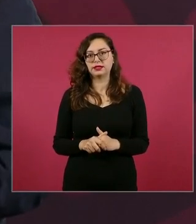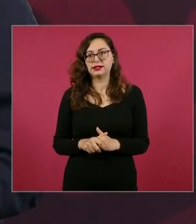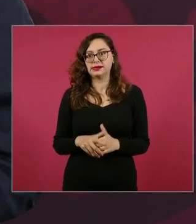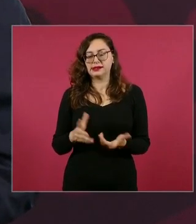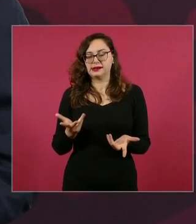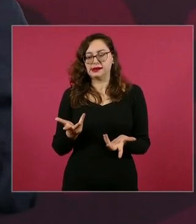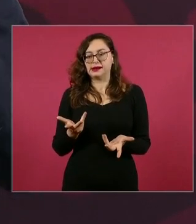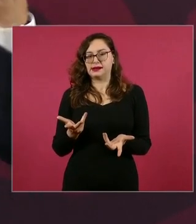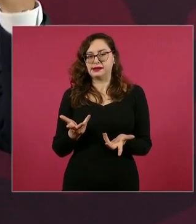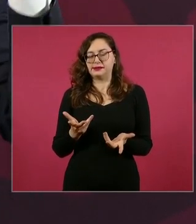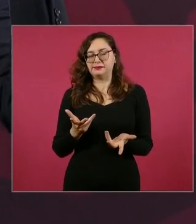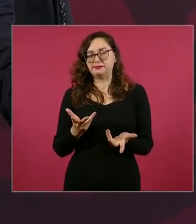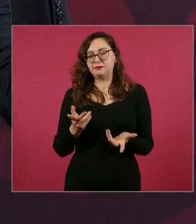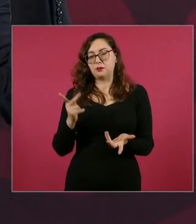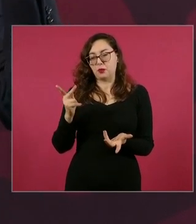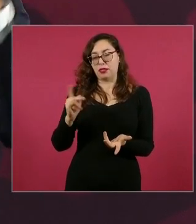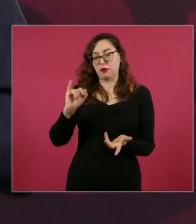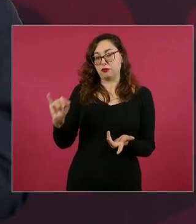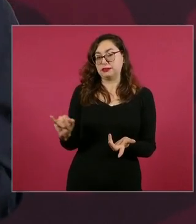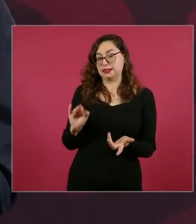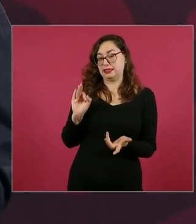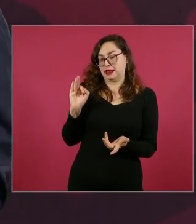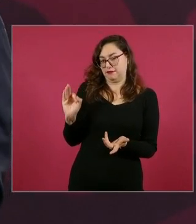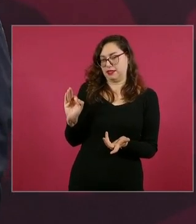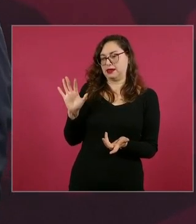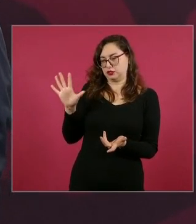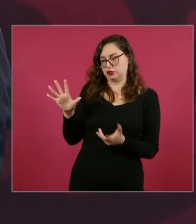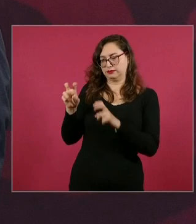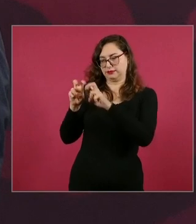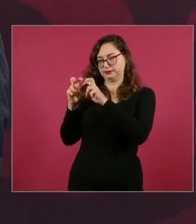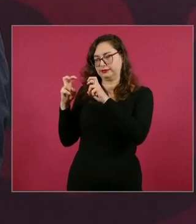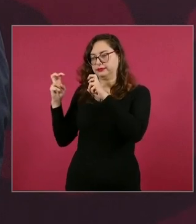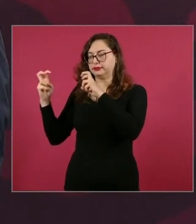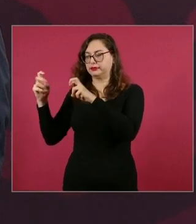minorías de grupos de intereses creados